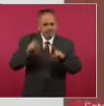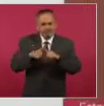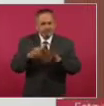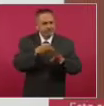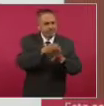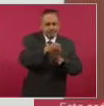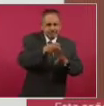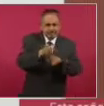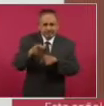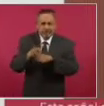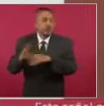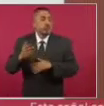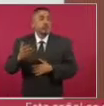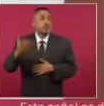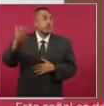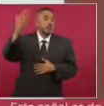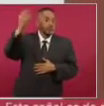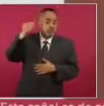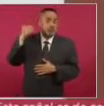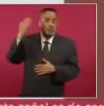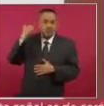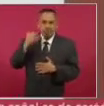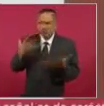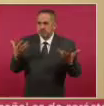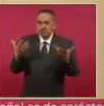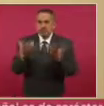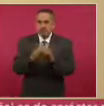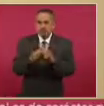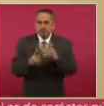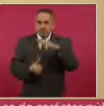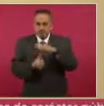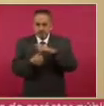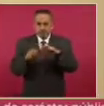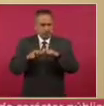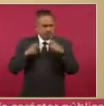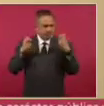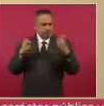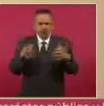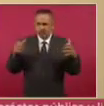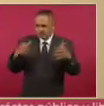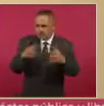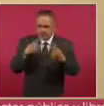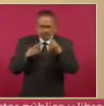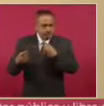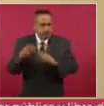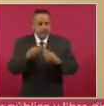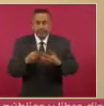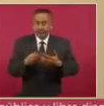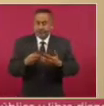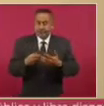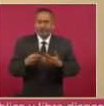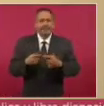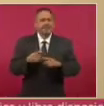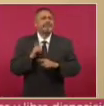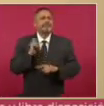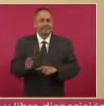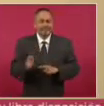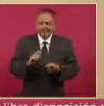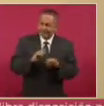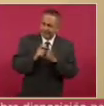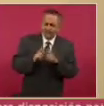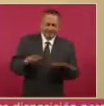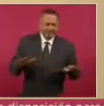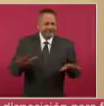hubiese sido muy difícil ver en la misma mesa o en el mismo espacio, reflejan la transformación que